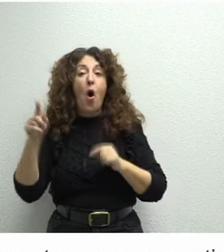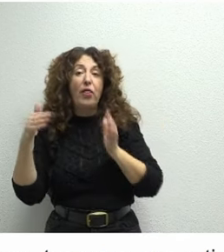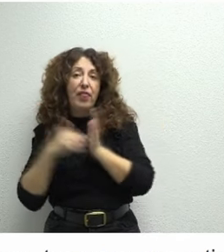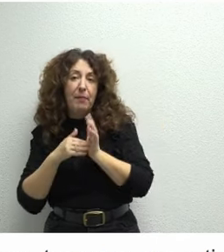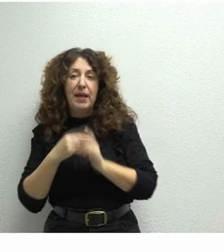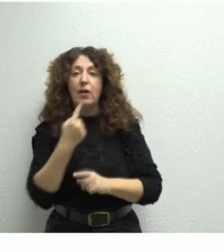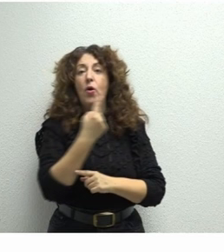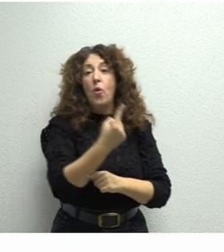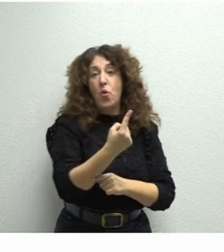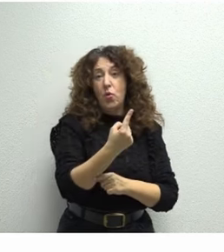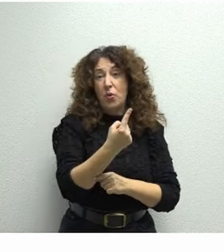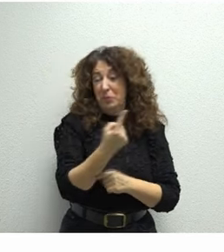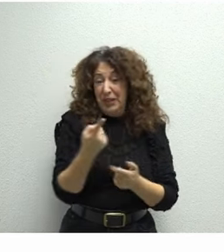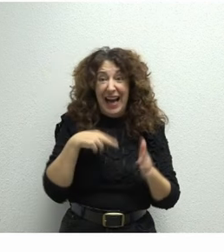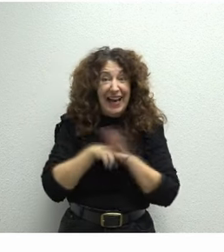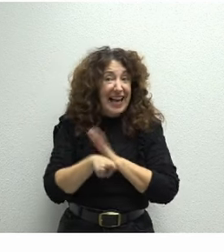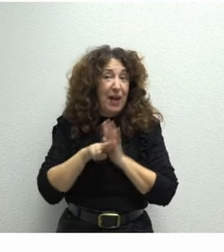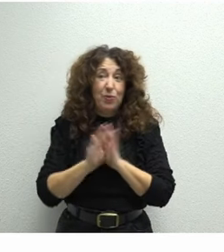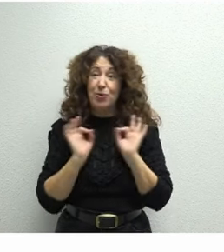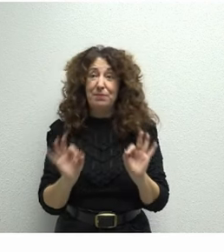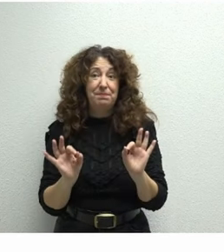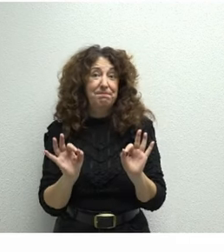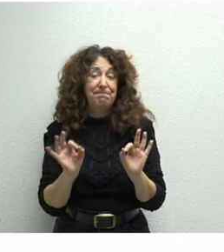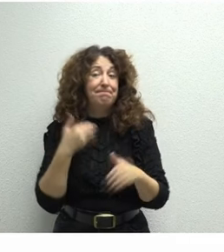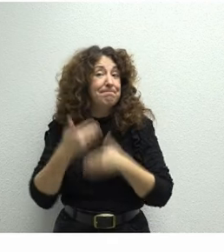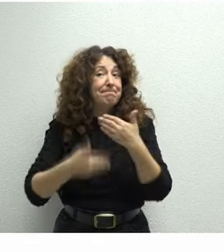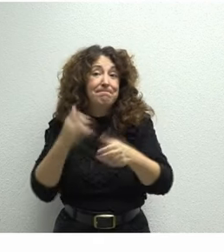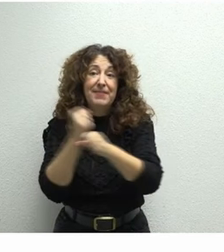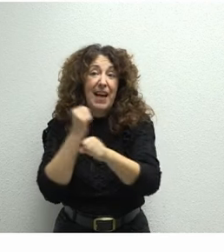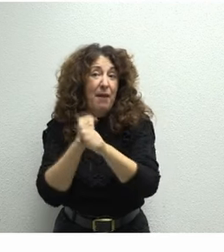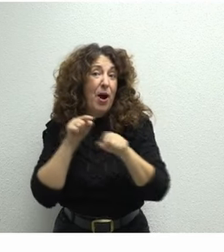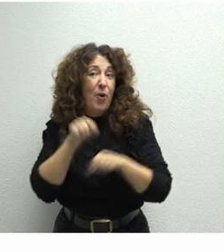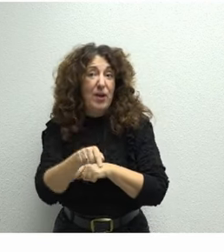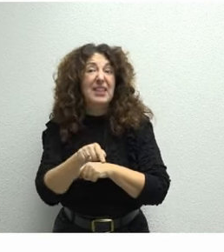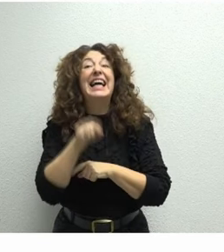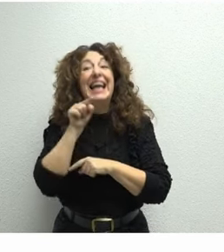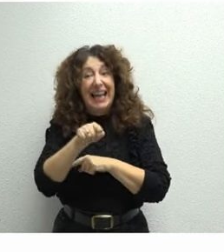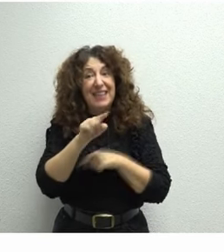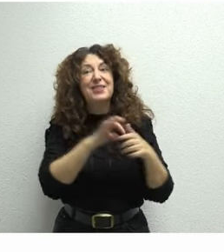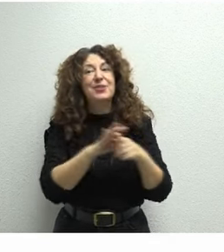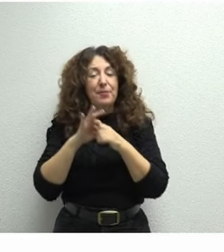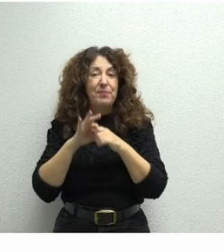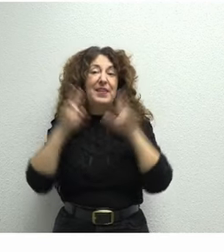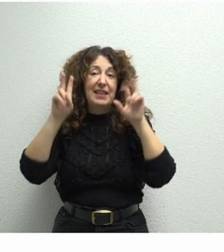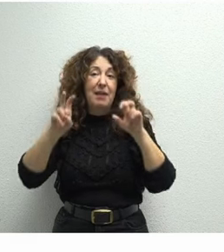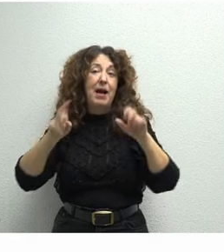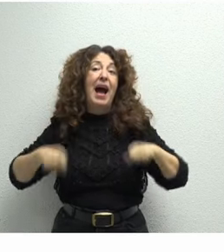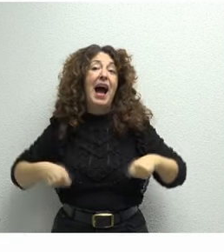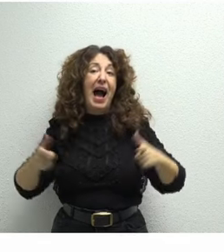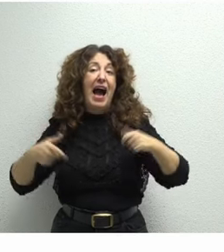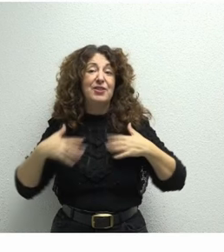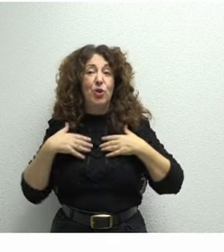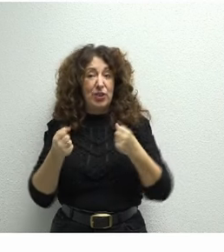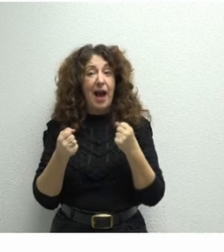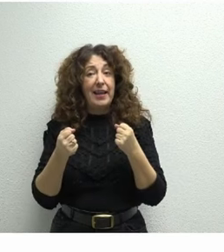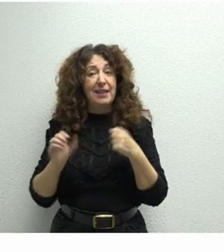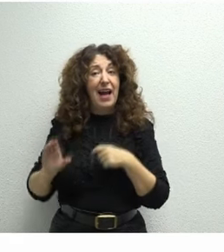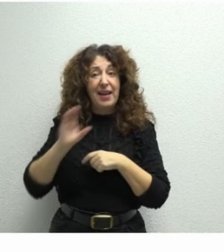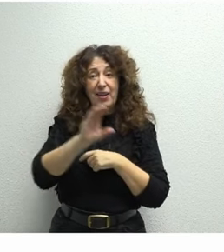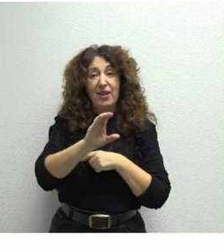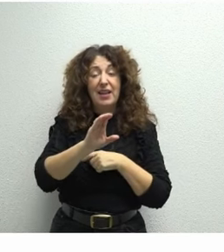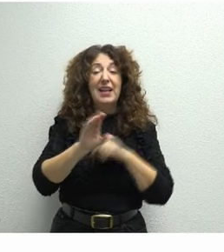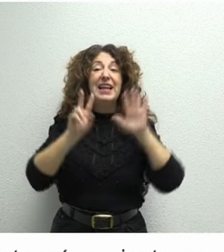recursos Pues estamos trabajando e esto tendrá que ver algo que ver con el gasto sanitario en España que es de de siete